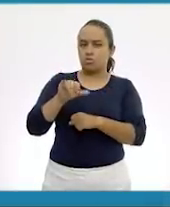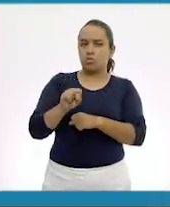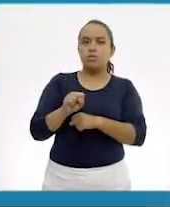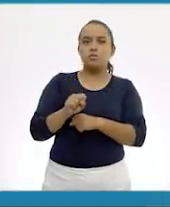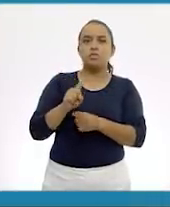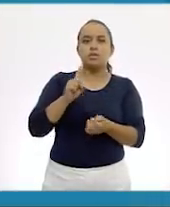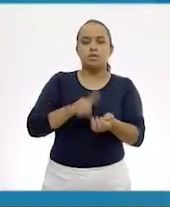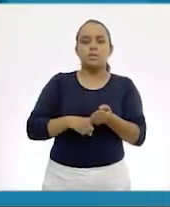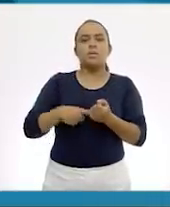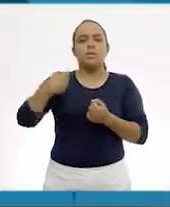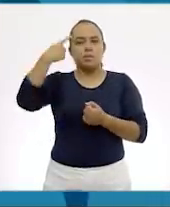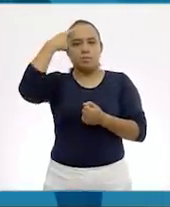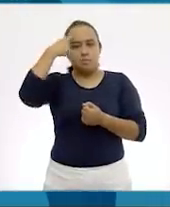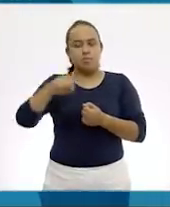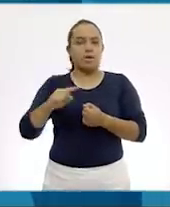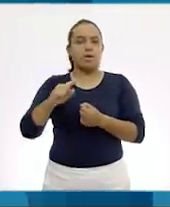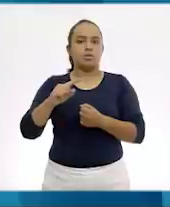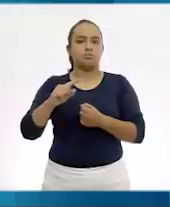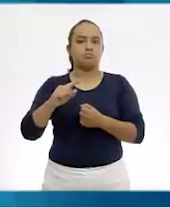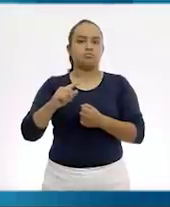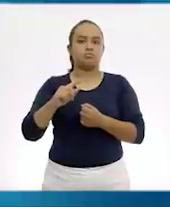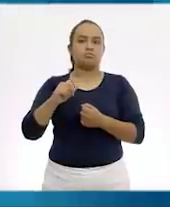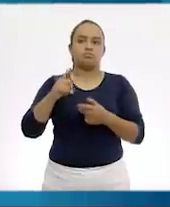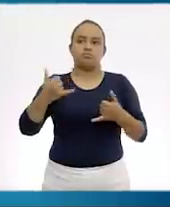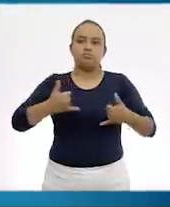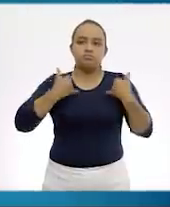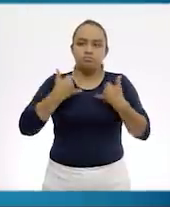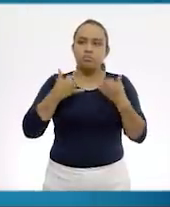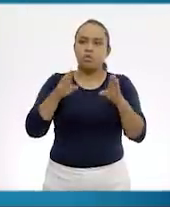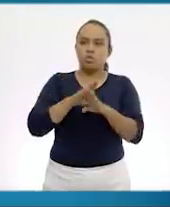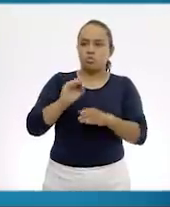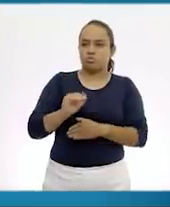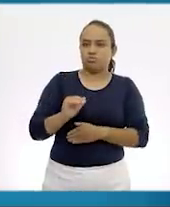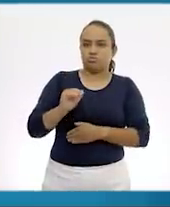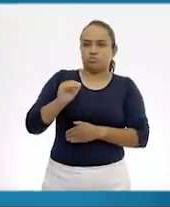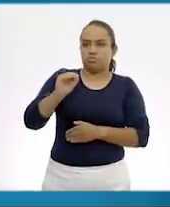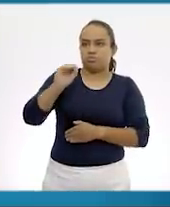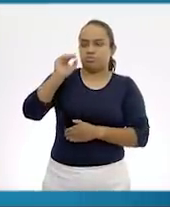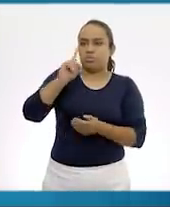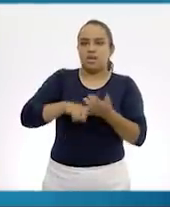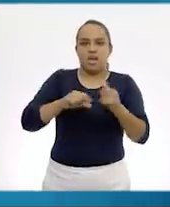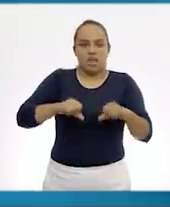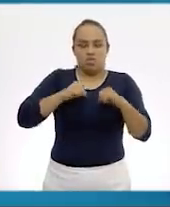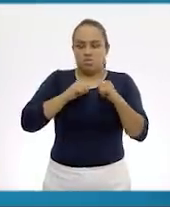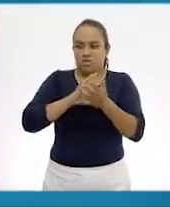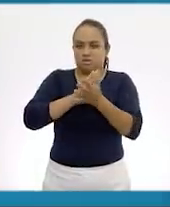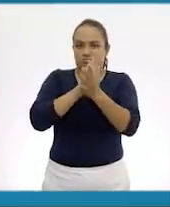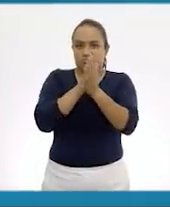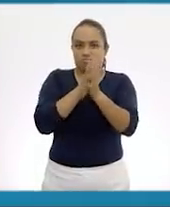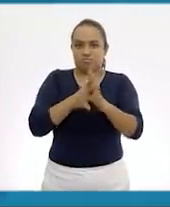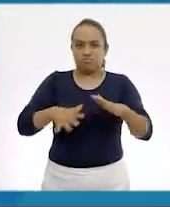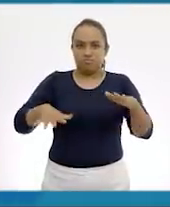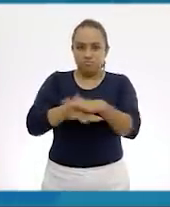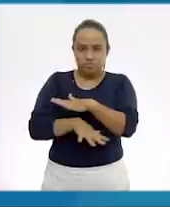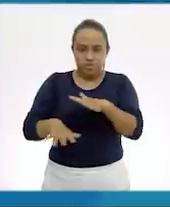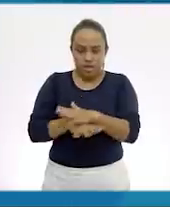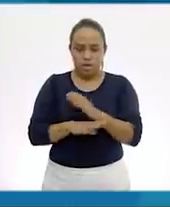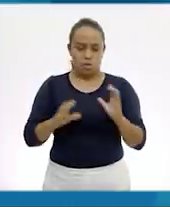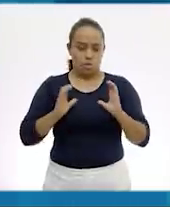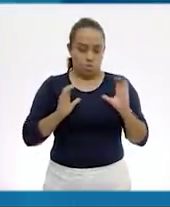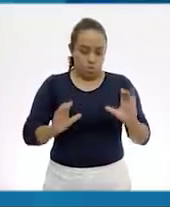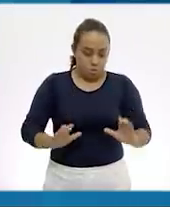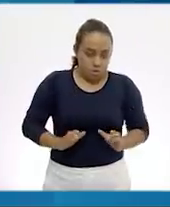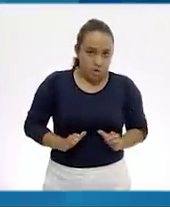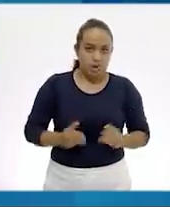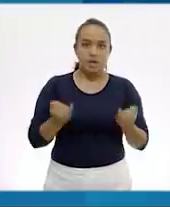participan en el crecimiento y desarrollo durante la pubertad y la adolescencia y dan lugar a muchos cambios